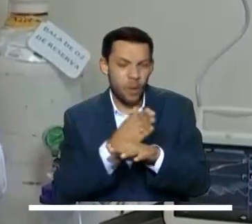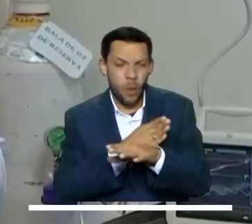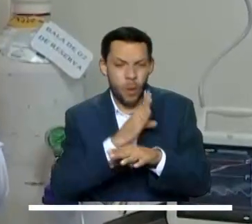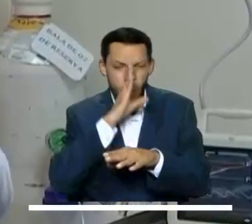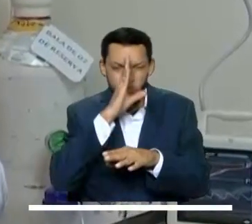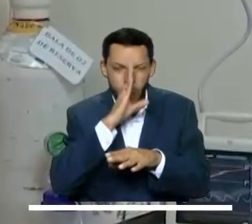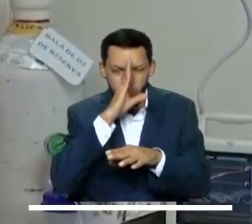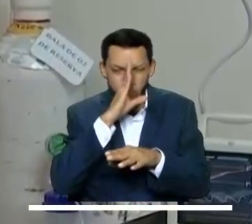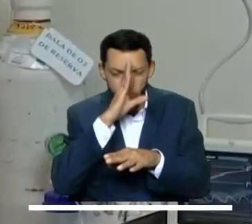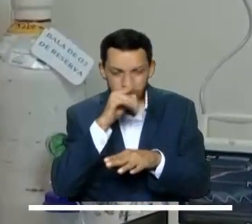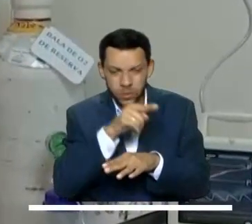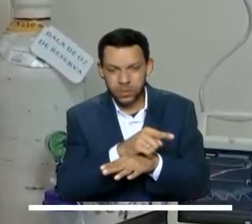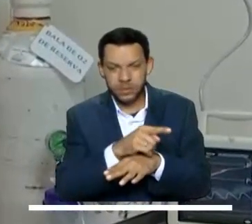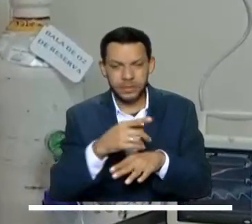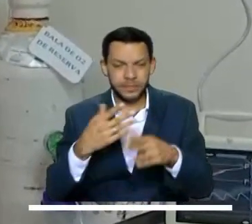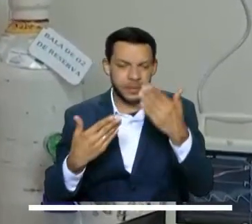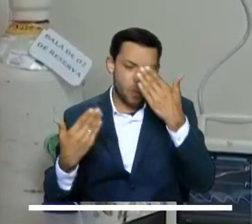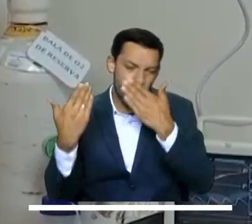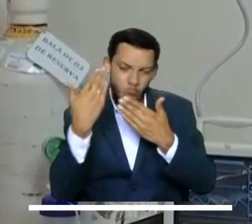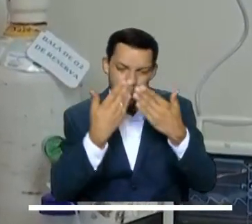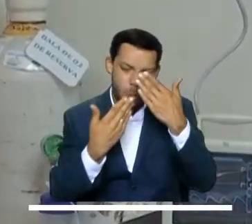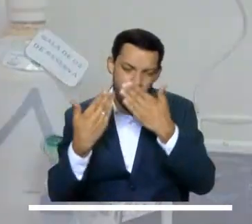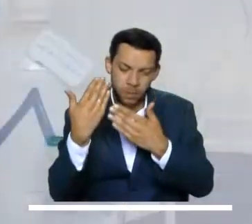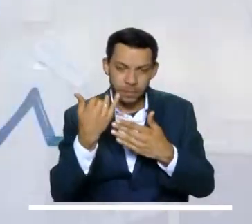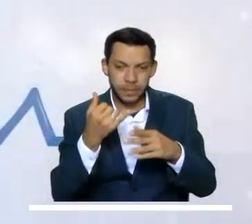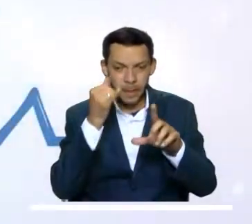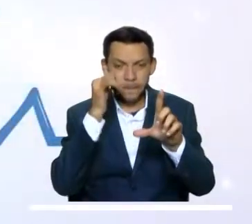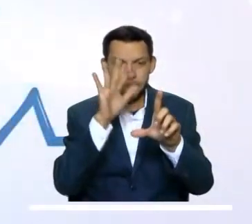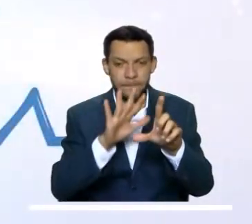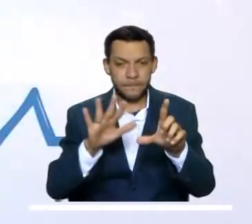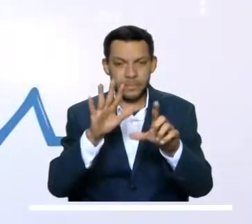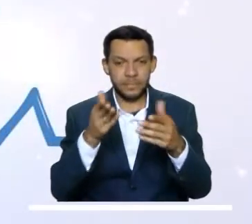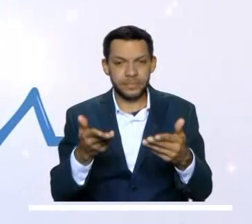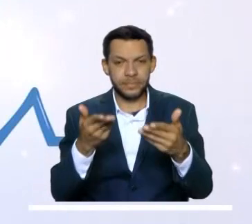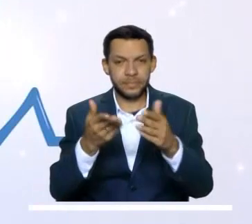rutina. Vamos a ver una colonoscopia.